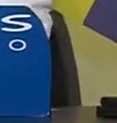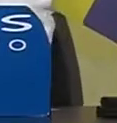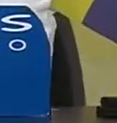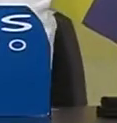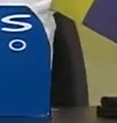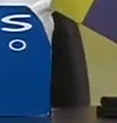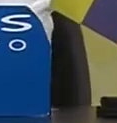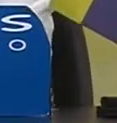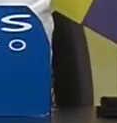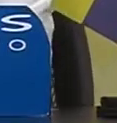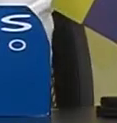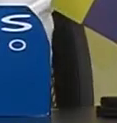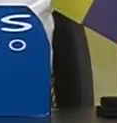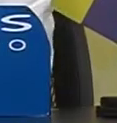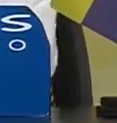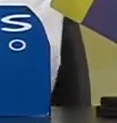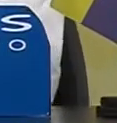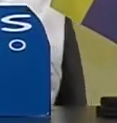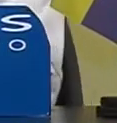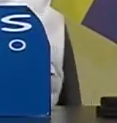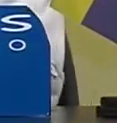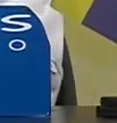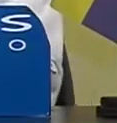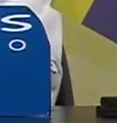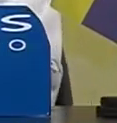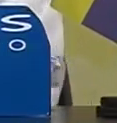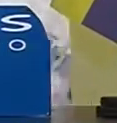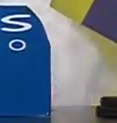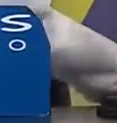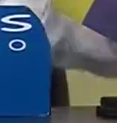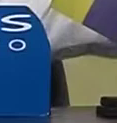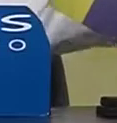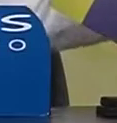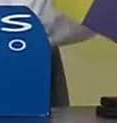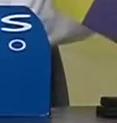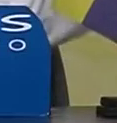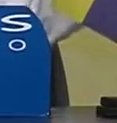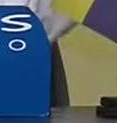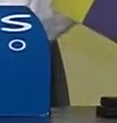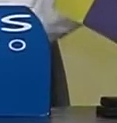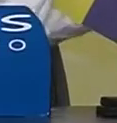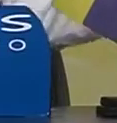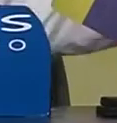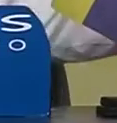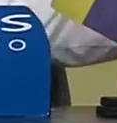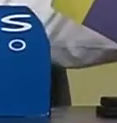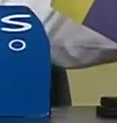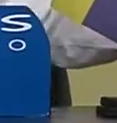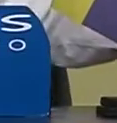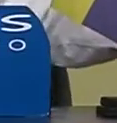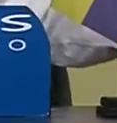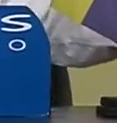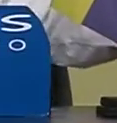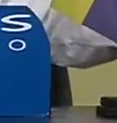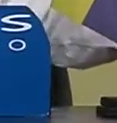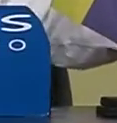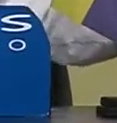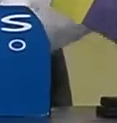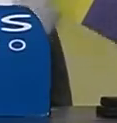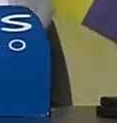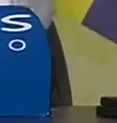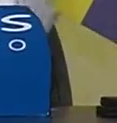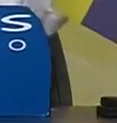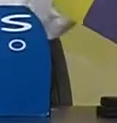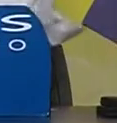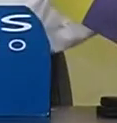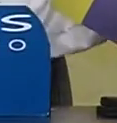que tenemos la cesta de amor. En la cesta de amor nosotros llenamos 2 cestas grandes.